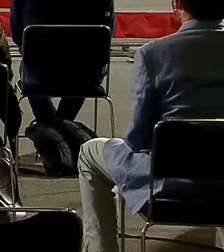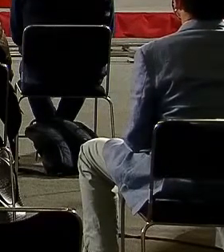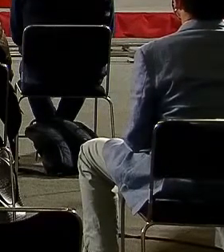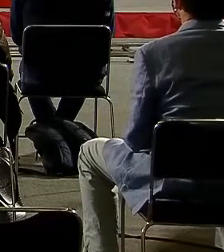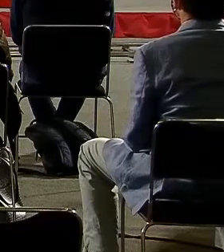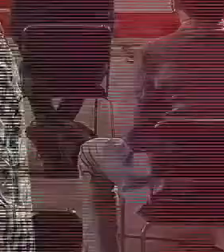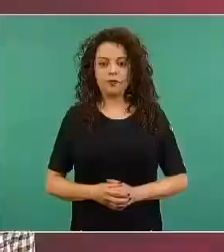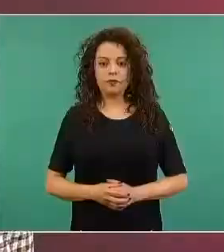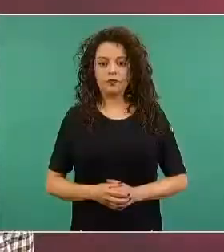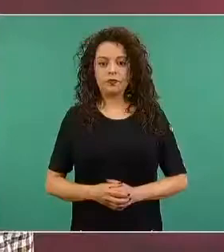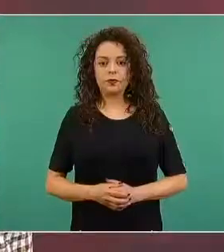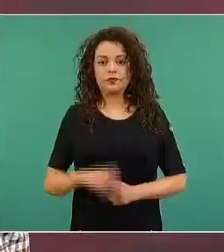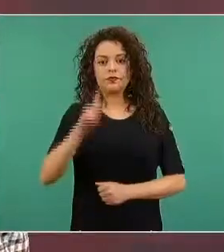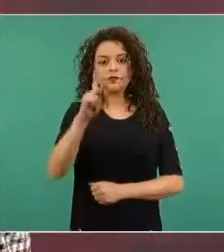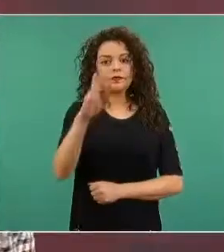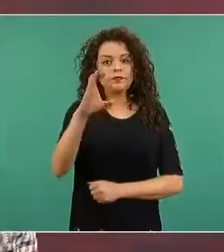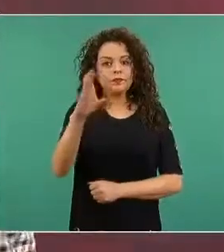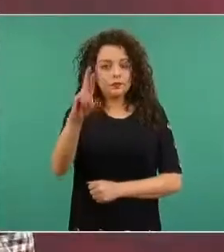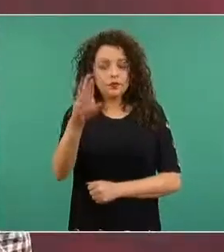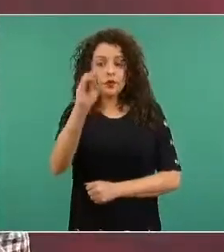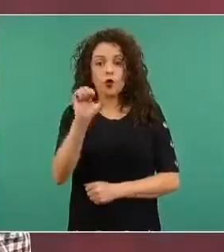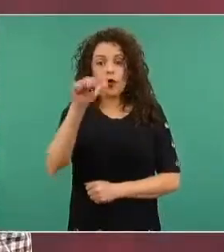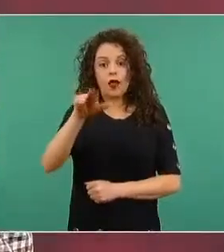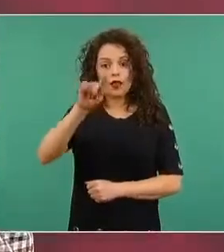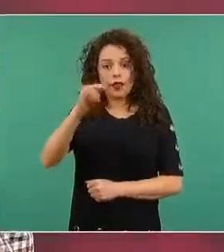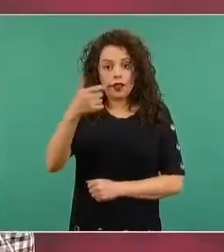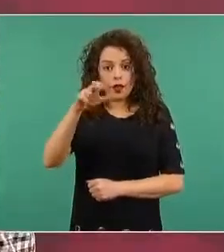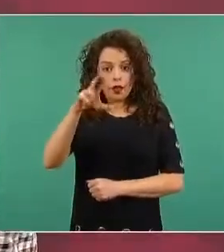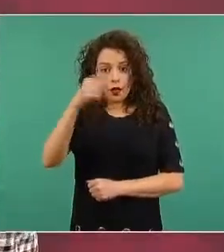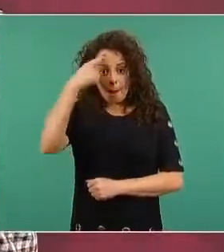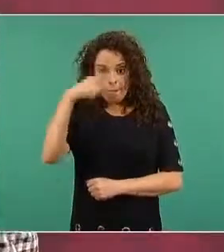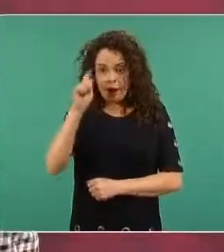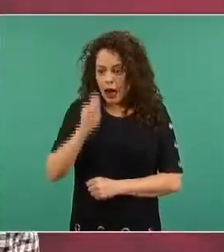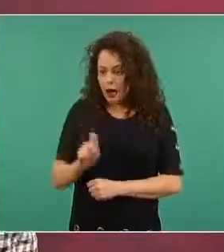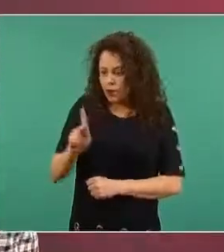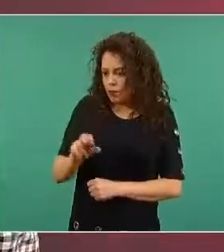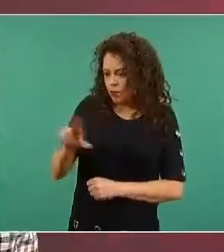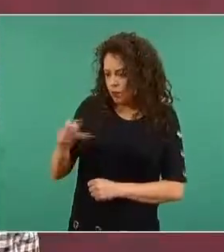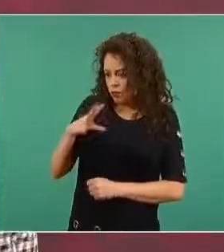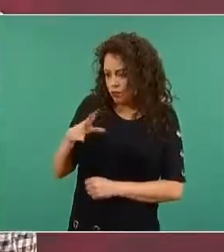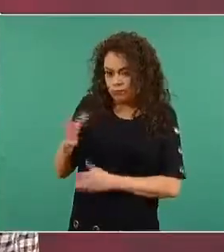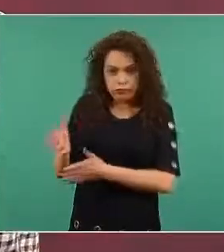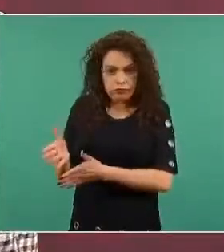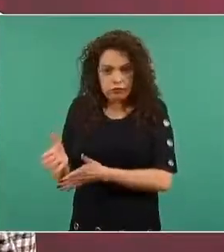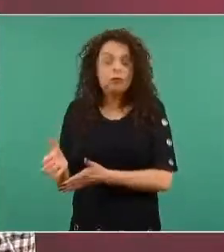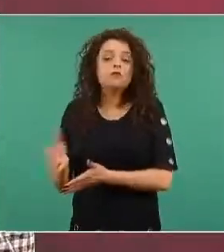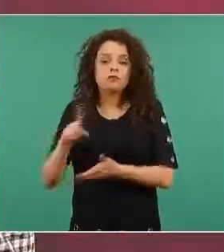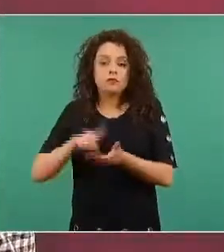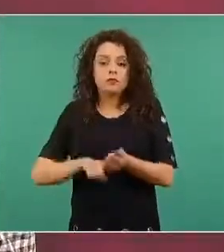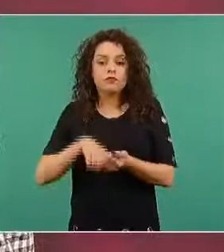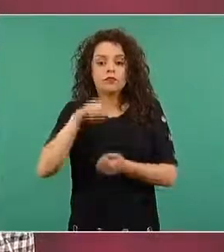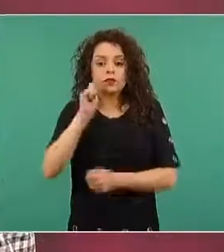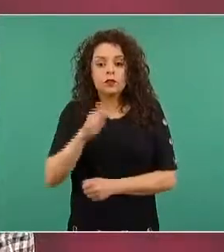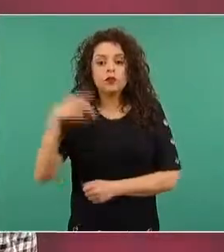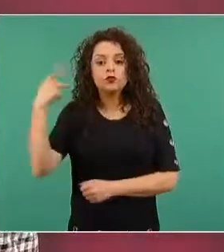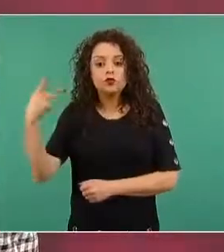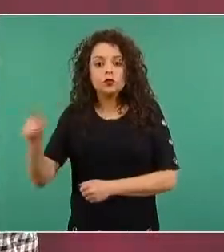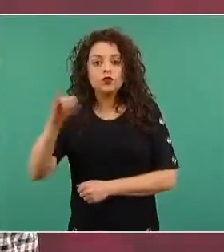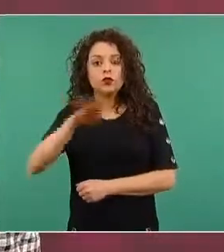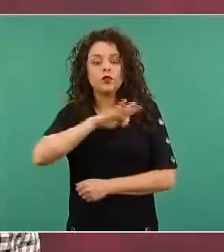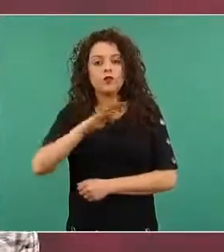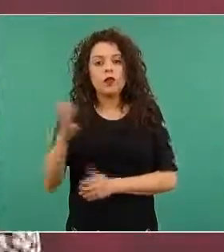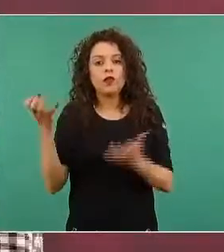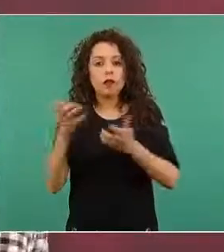desde hace varios meses, contra el tener a los perros respecto a la certidumbre de su capacidad